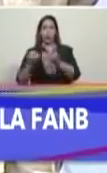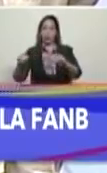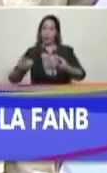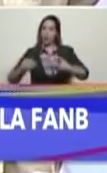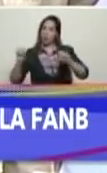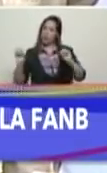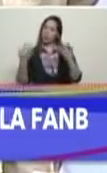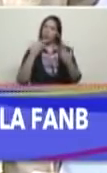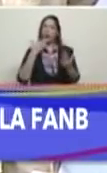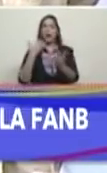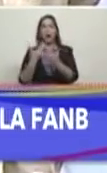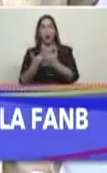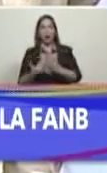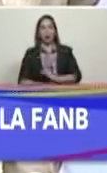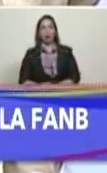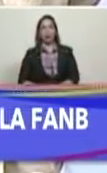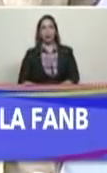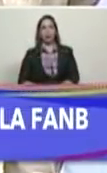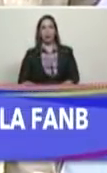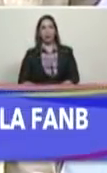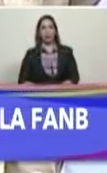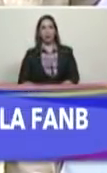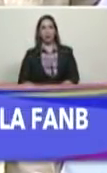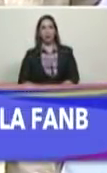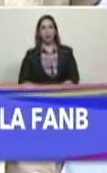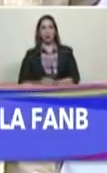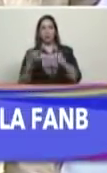agradezco verdaderamente. Entendido, mi comandante jefe.